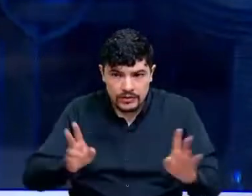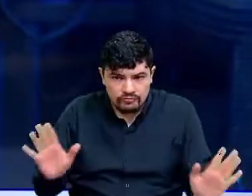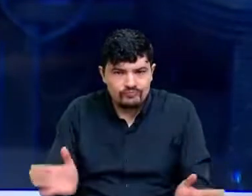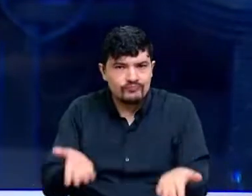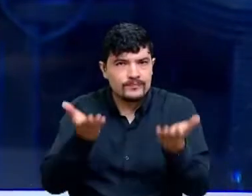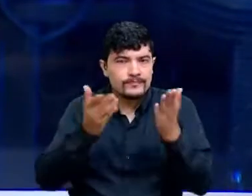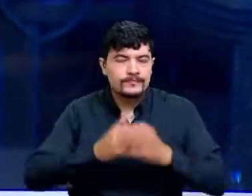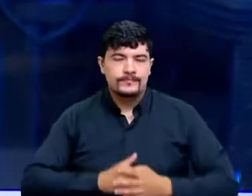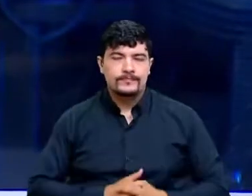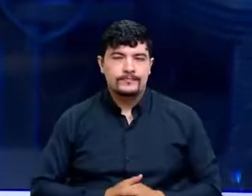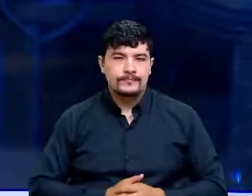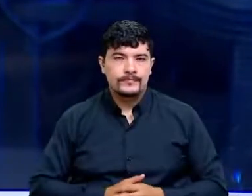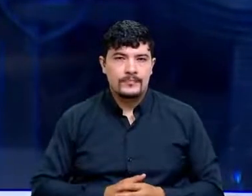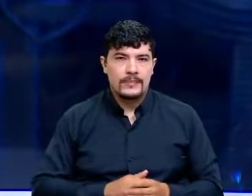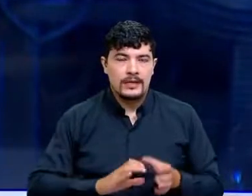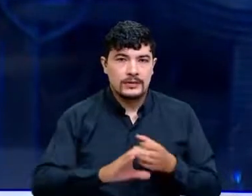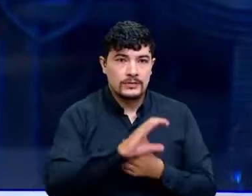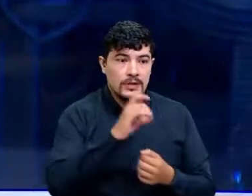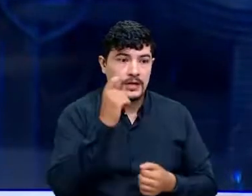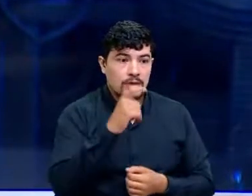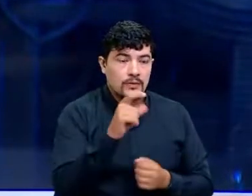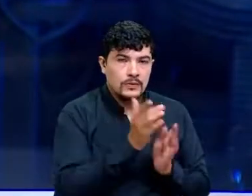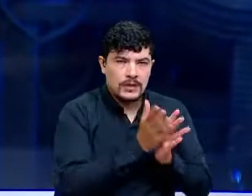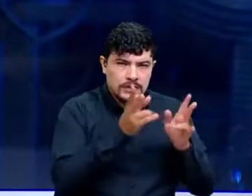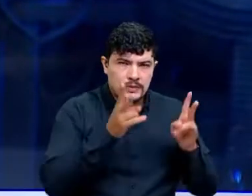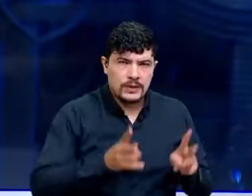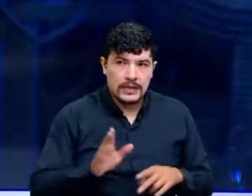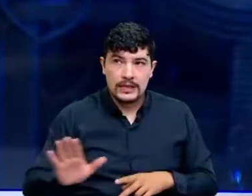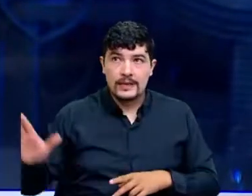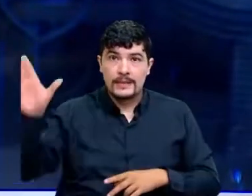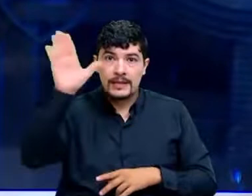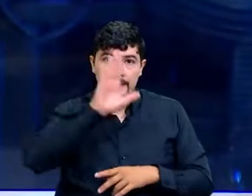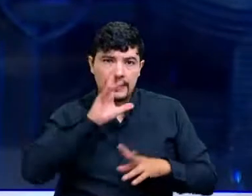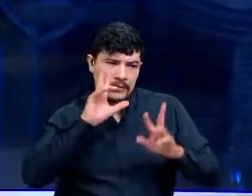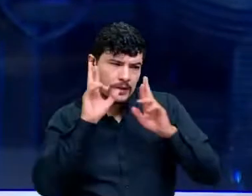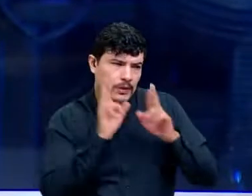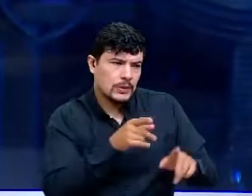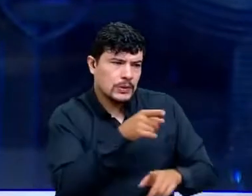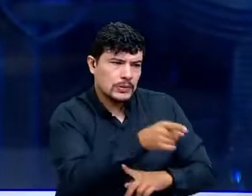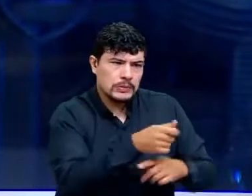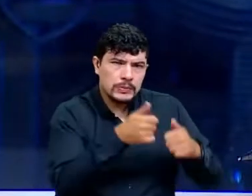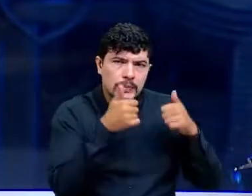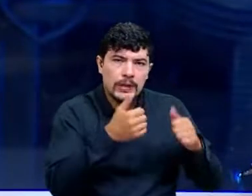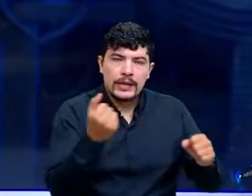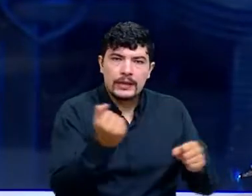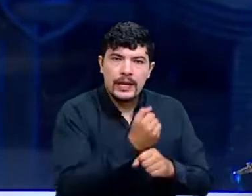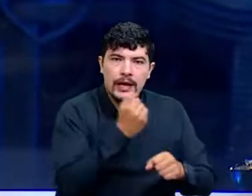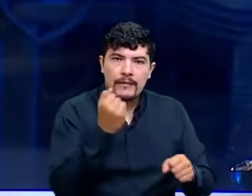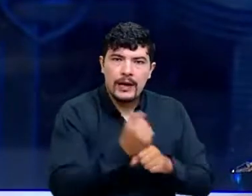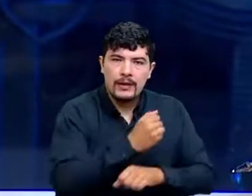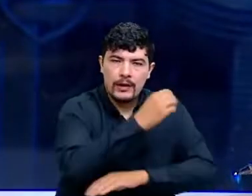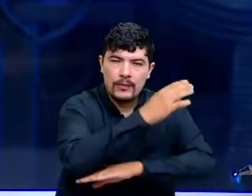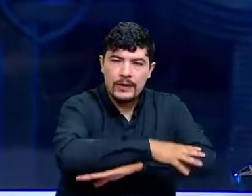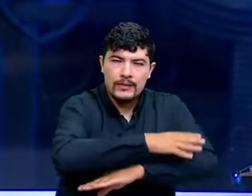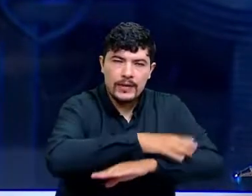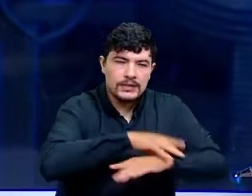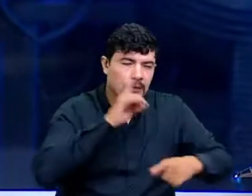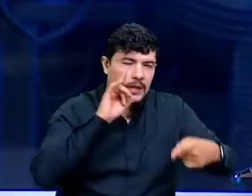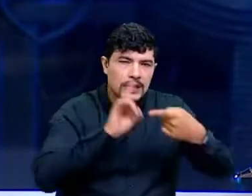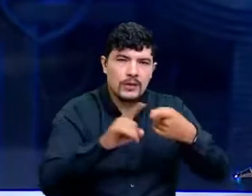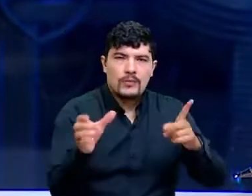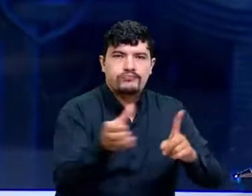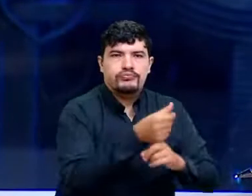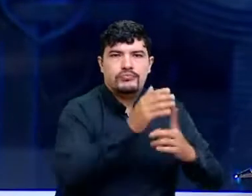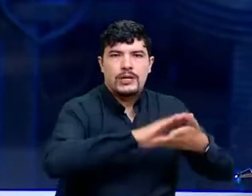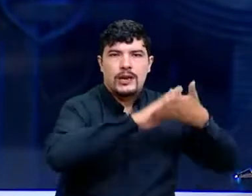Y en Cúcuta, una estudiante fue condecorada a nivel departamental por su ardua labor en convivencia para la paz que ejerce diariamente en su colegio.